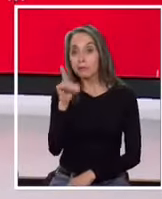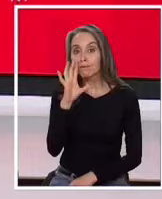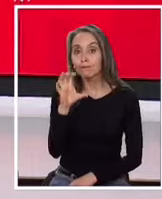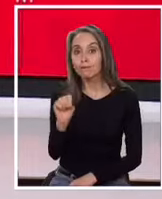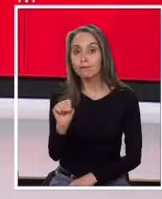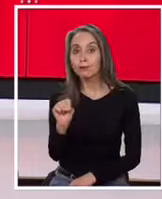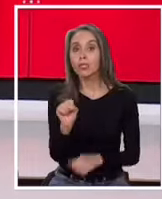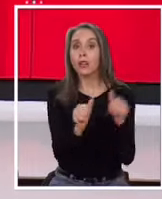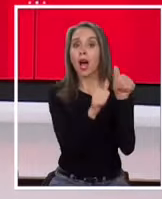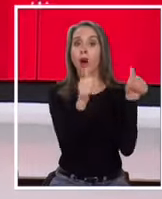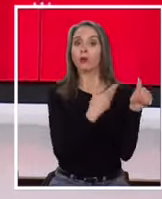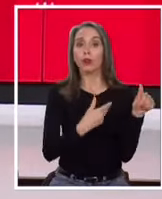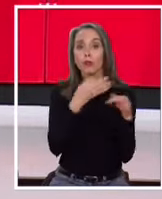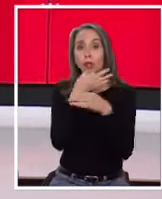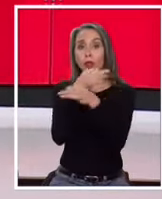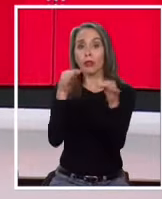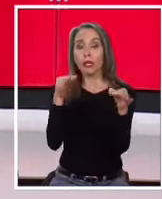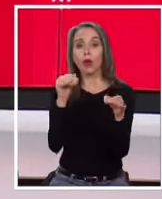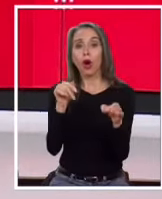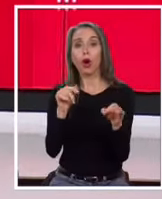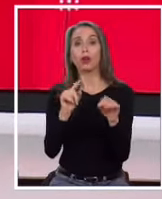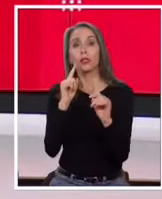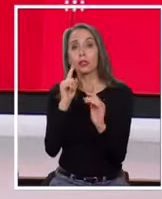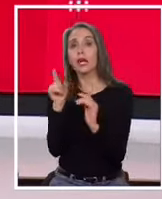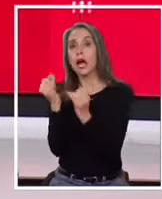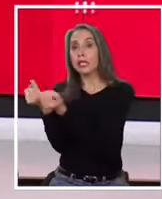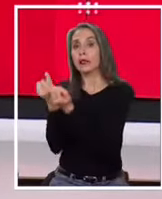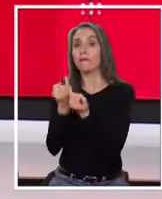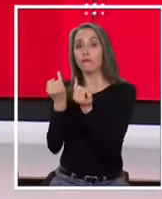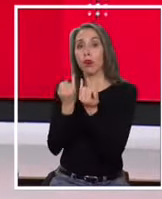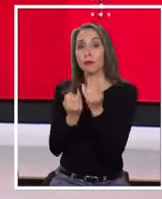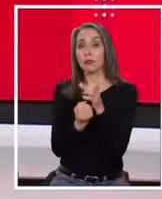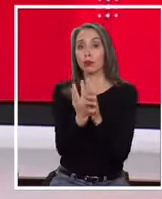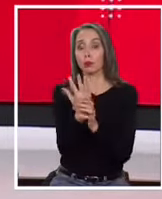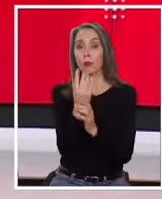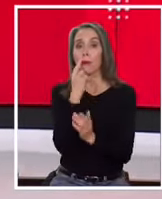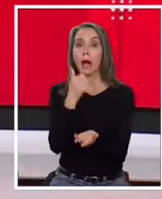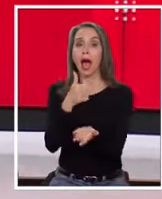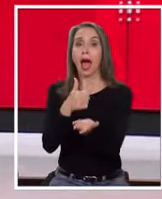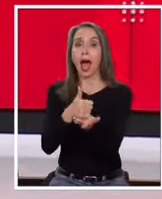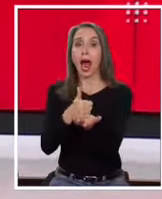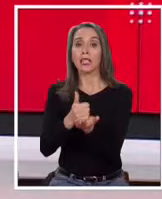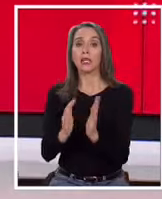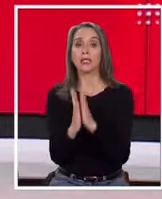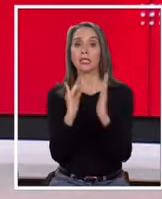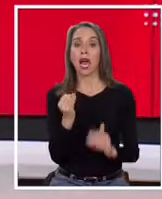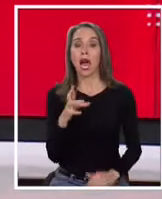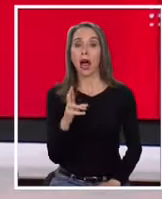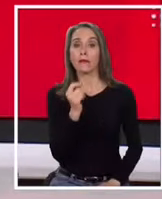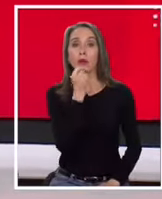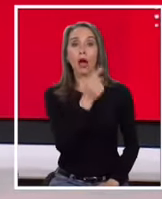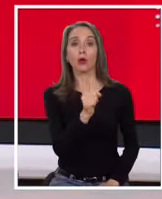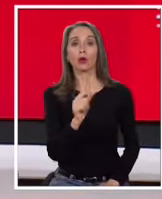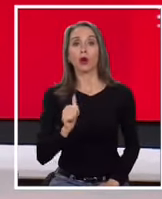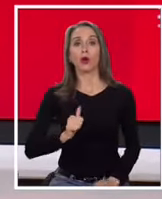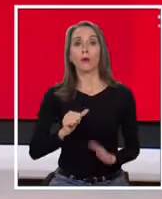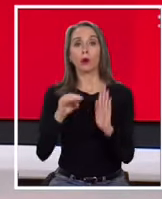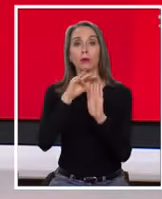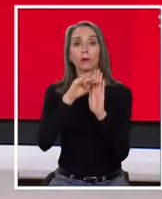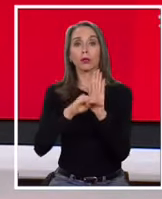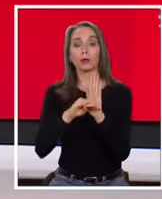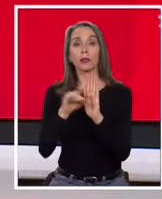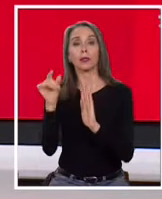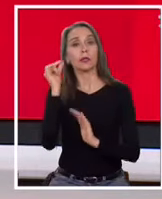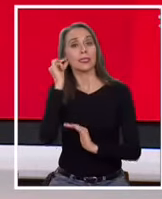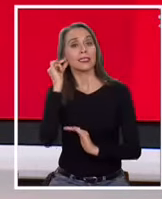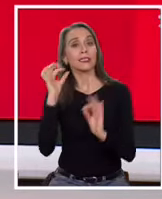por las autoridades, bueno, hoy se conocieron nuevos antecedentes. El alcalde de San Javier acusa que no se cumplieron los protocolos de aislamiento